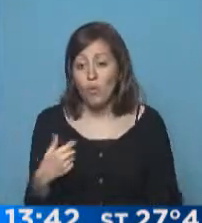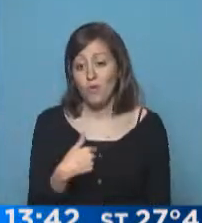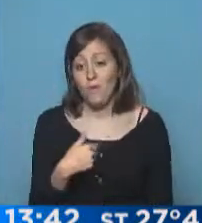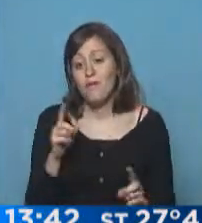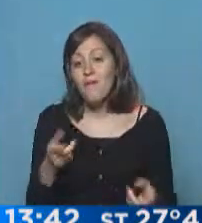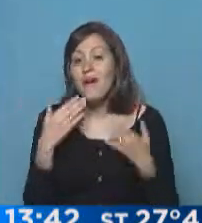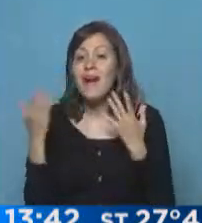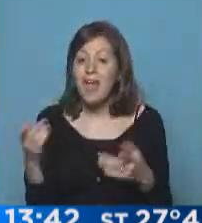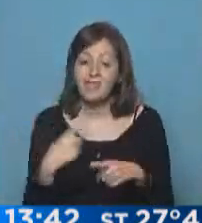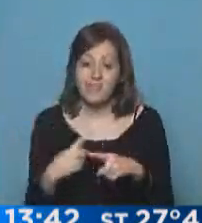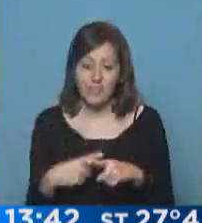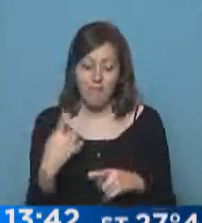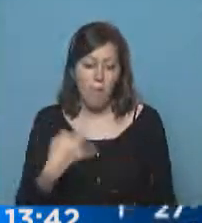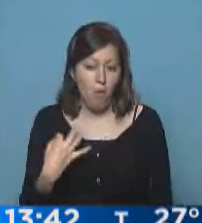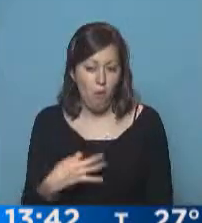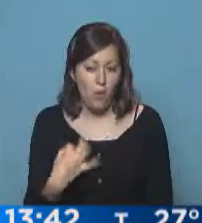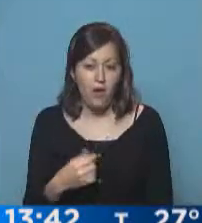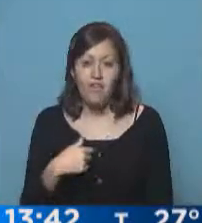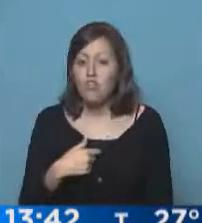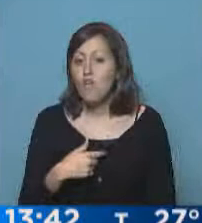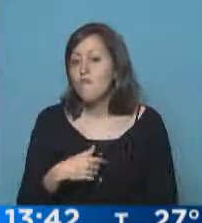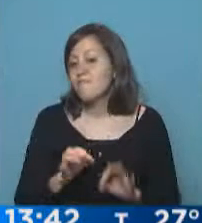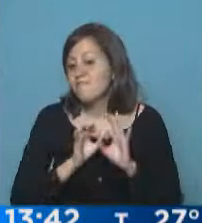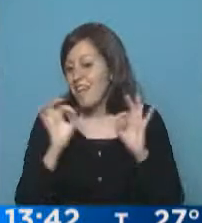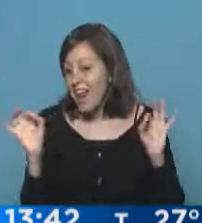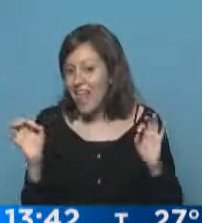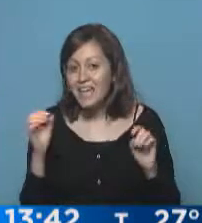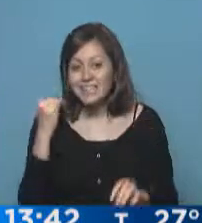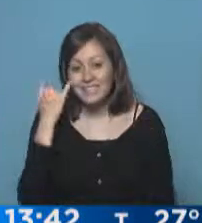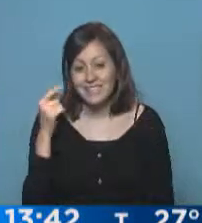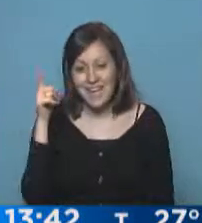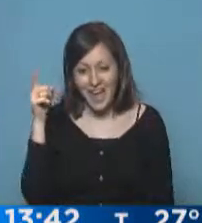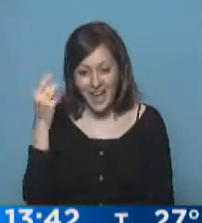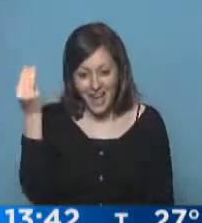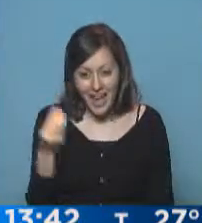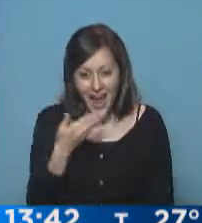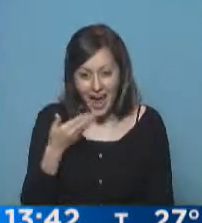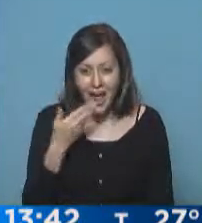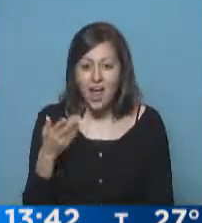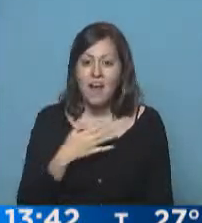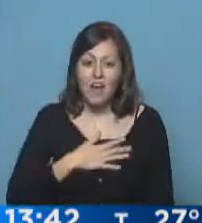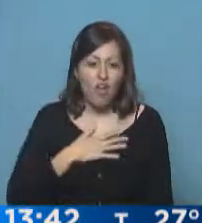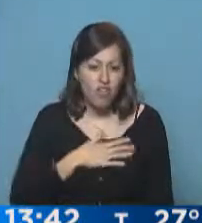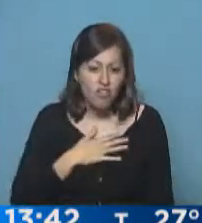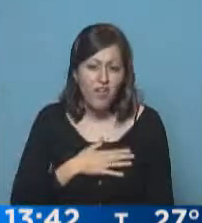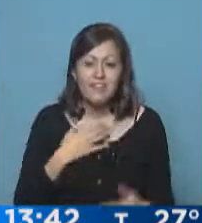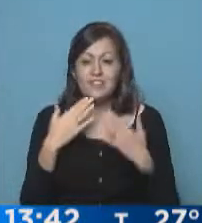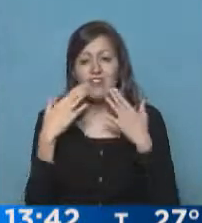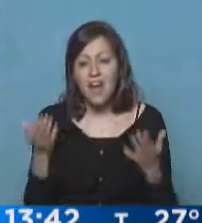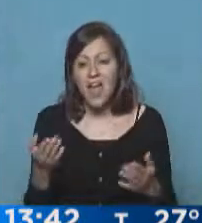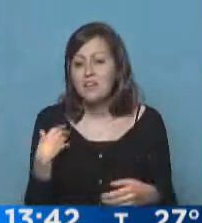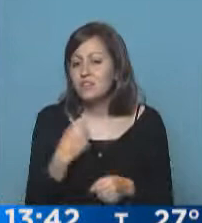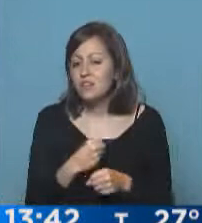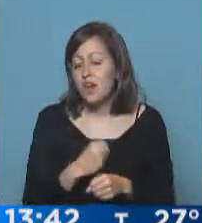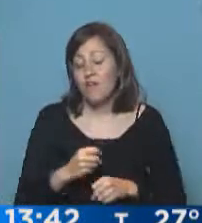agradecido al festival, estuvo buenísimo. Estoy feliz, lo decía en el escenario, estoy contento, estoy agradecido con todos los que trabajaron, fue un trabajo